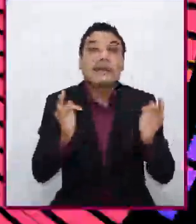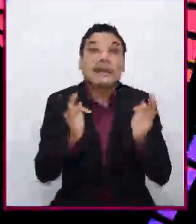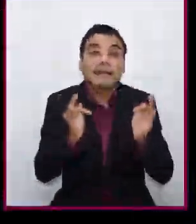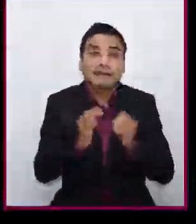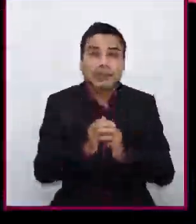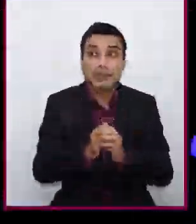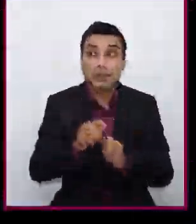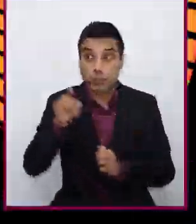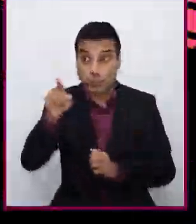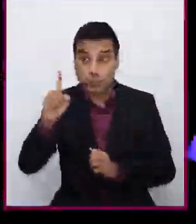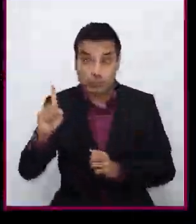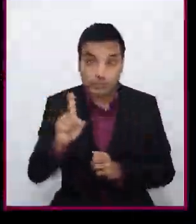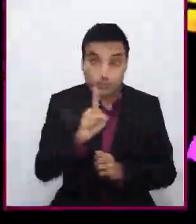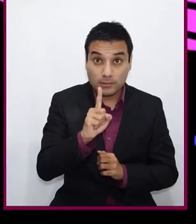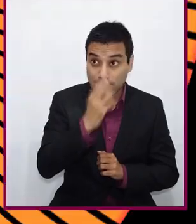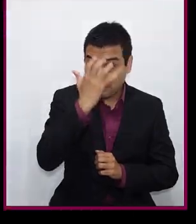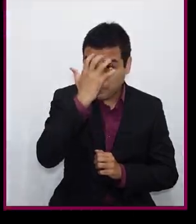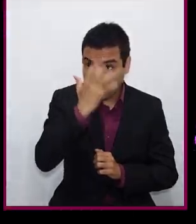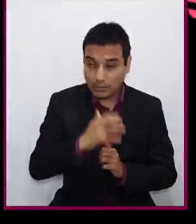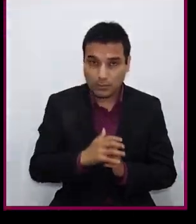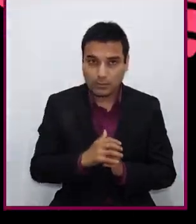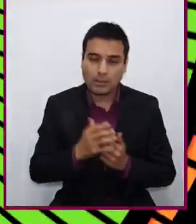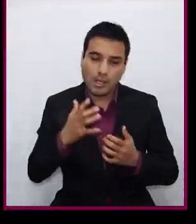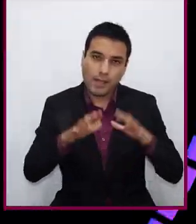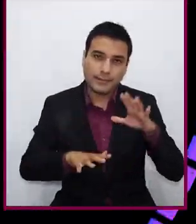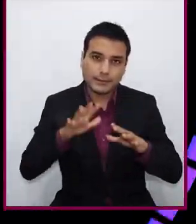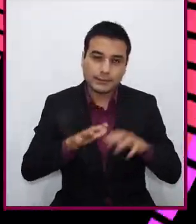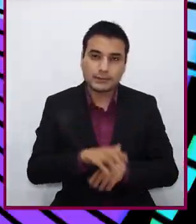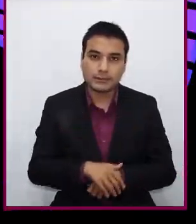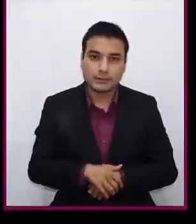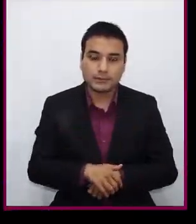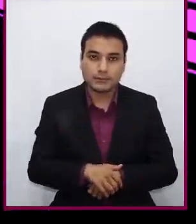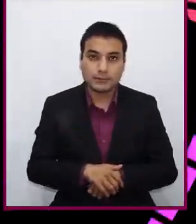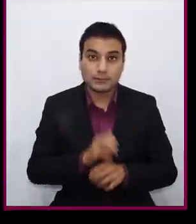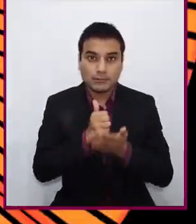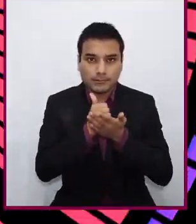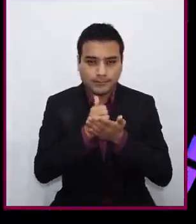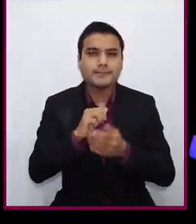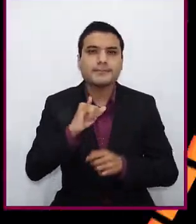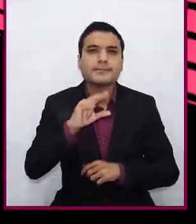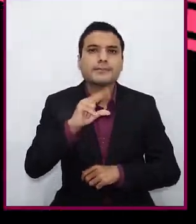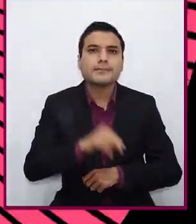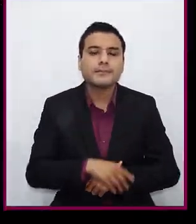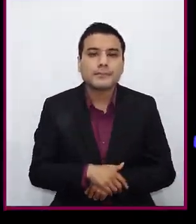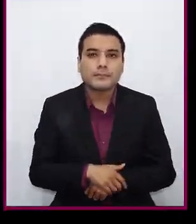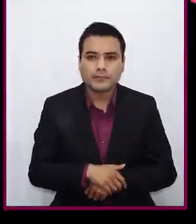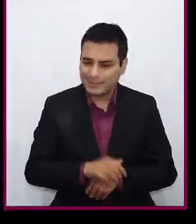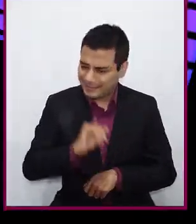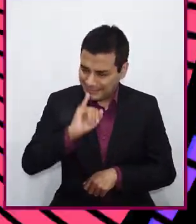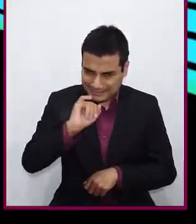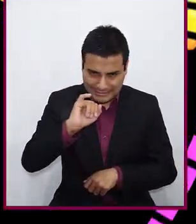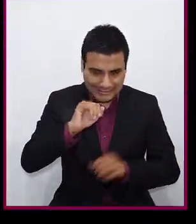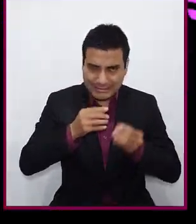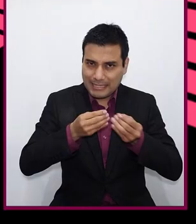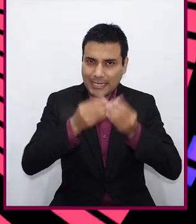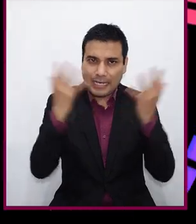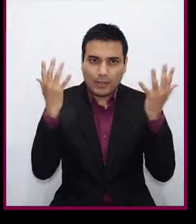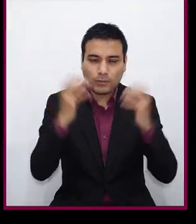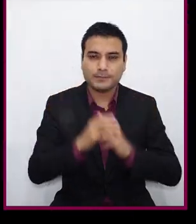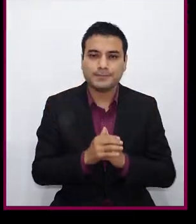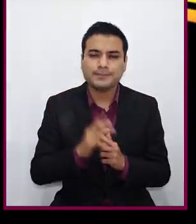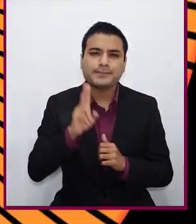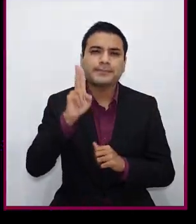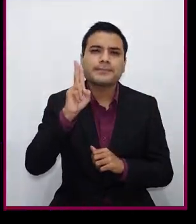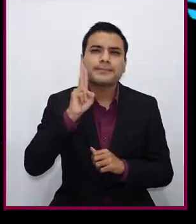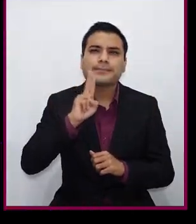creo que están buscando a pepe pepino super dueto digital no se olviden que activa